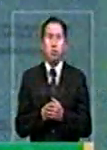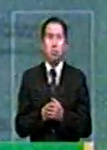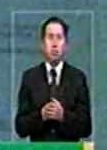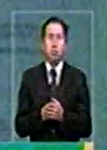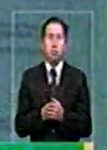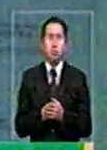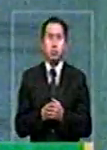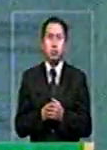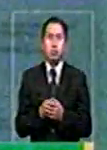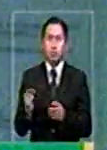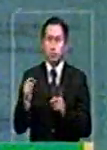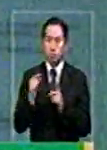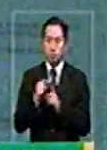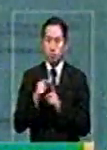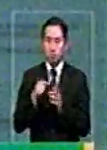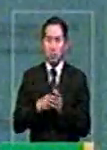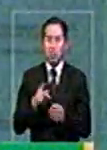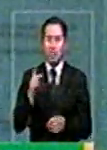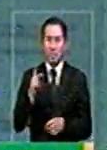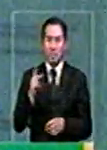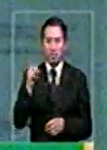Apersonarse, es este inciso K.